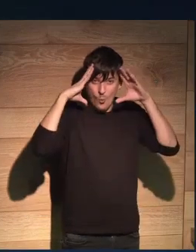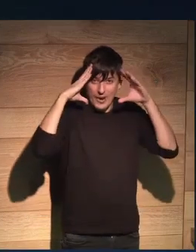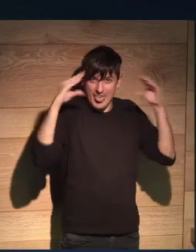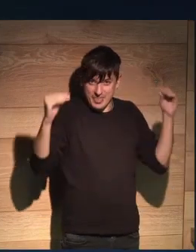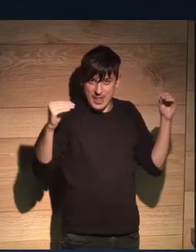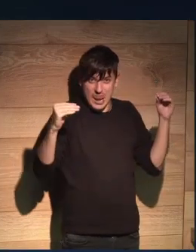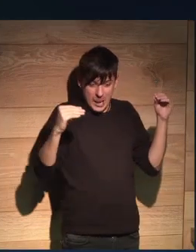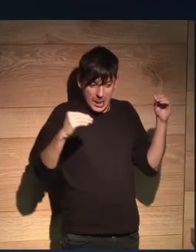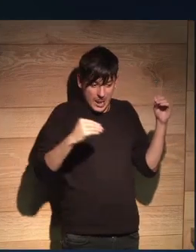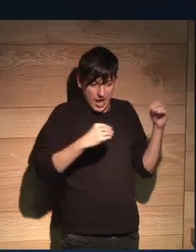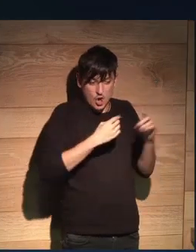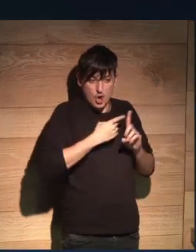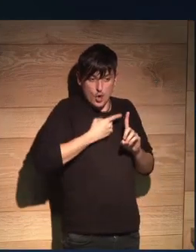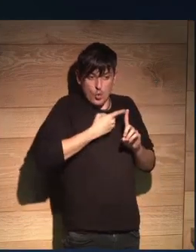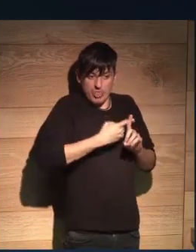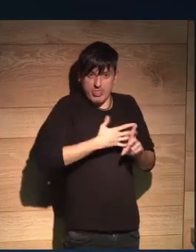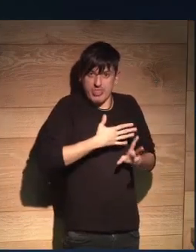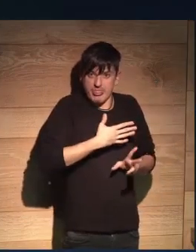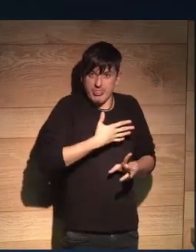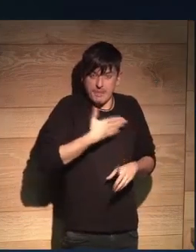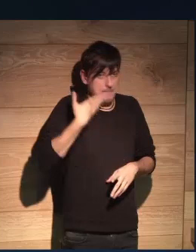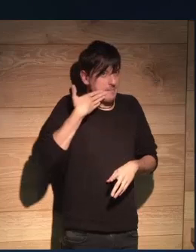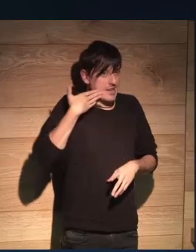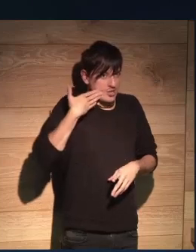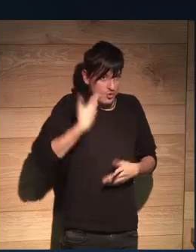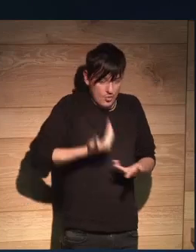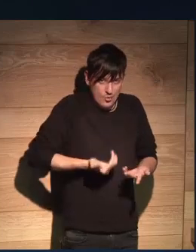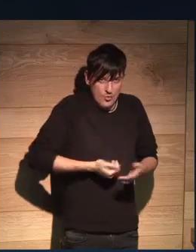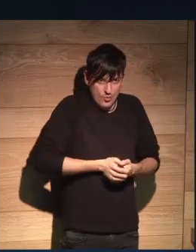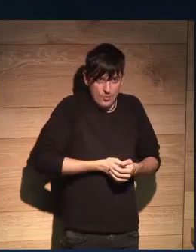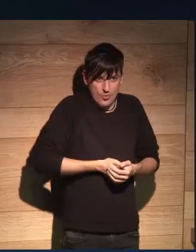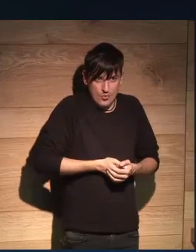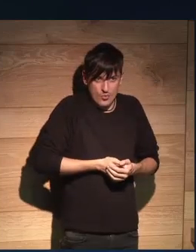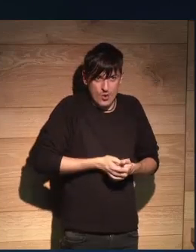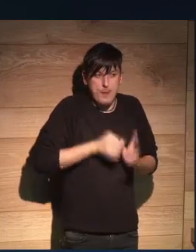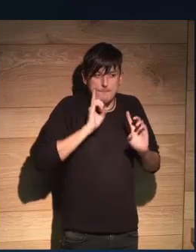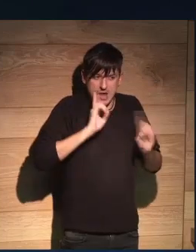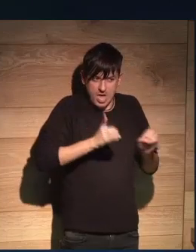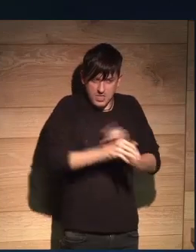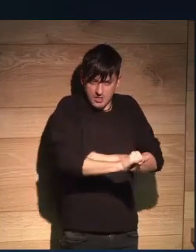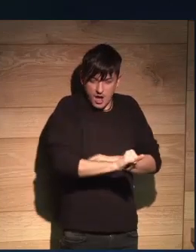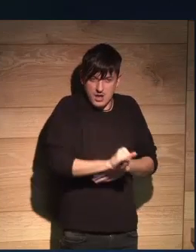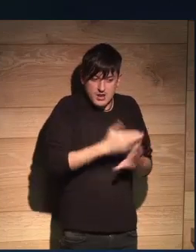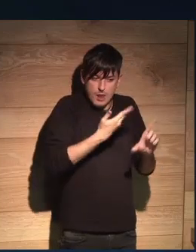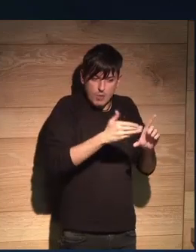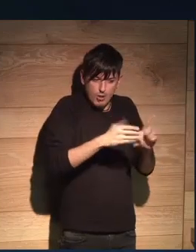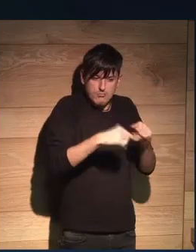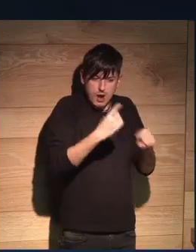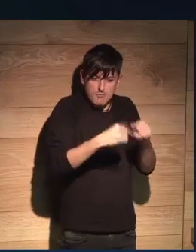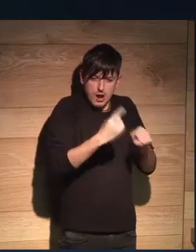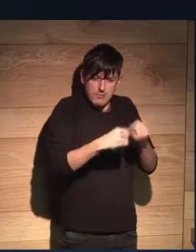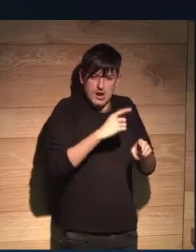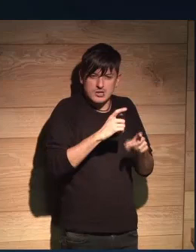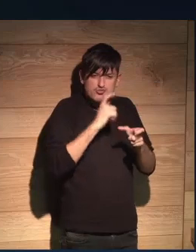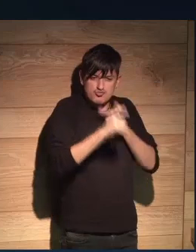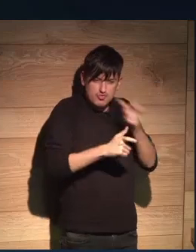tuvieron es verdad, y tuvieron la mala suerte de que dieron conmigo. Entonces, pero amenazas de ese tipo, sí. Y en el blog que se recibe continuamente